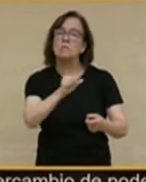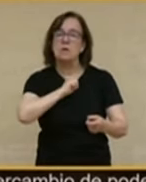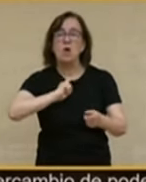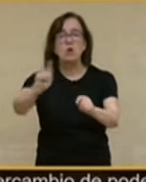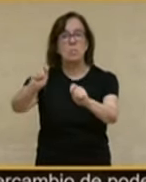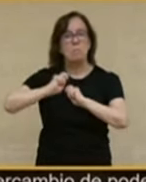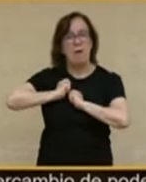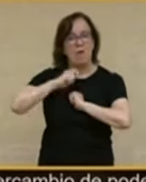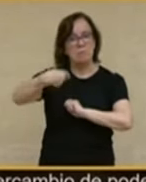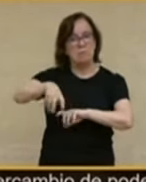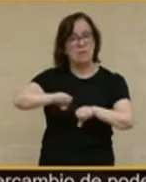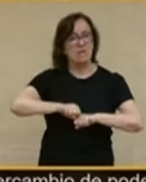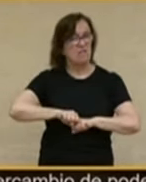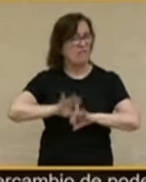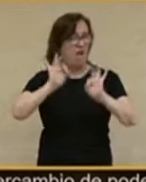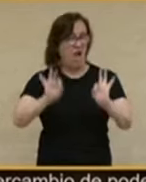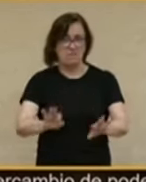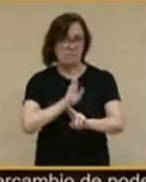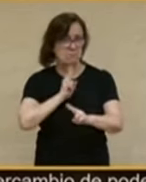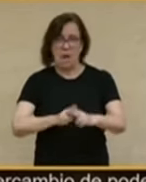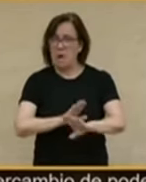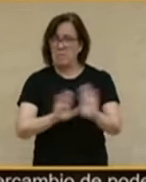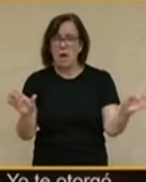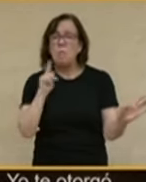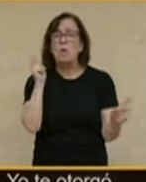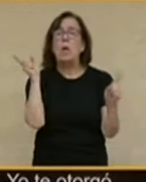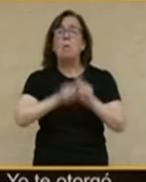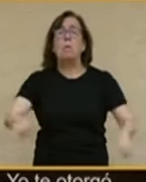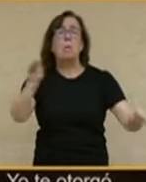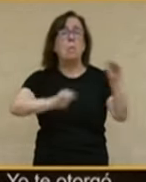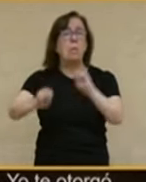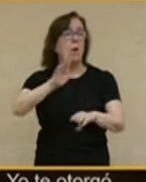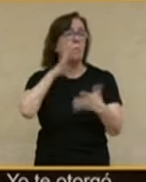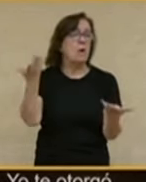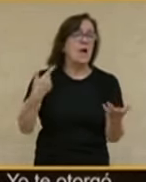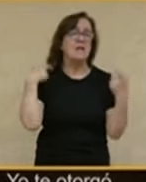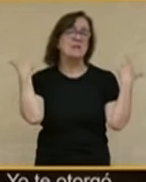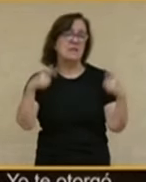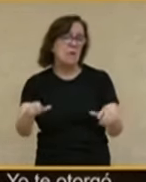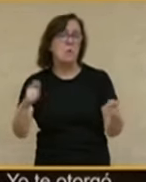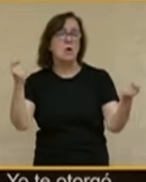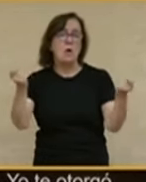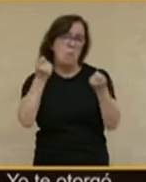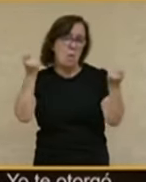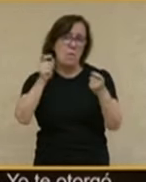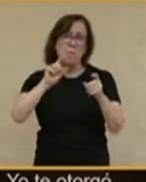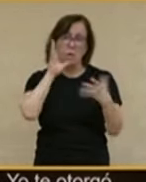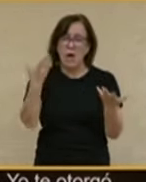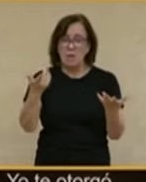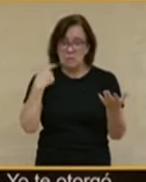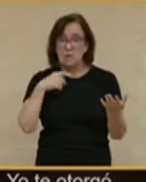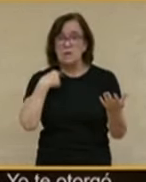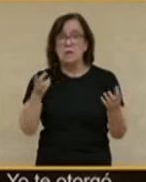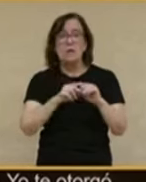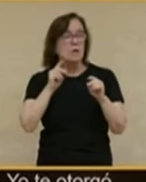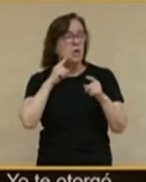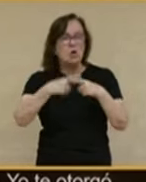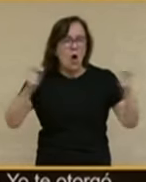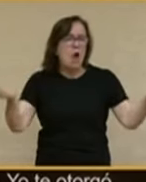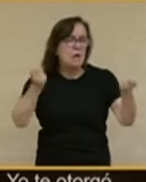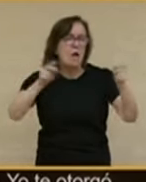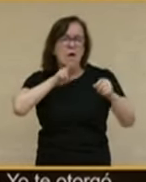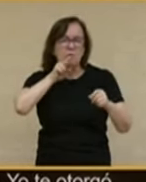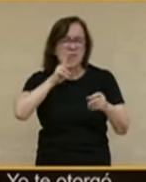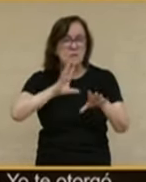das la presidencia. Eso es todo. Puede maquillarlo con el eufemismo que le diga el departamento de publicidad de turno. Tener los altavoces mediáticos que ustedes